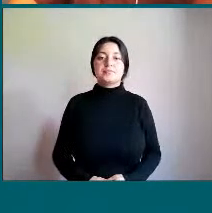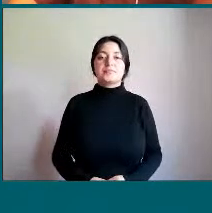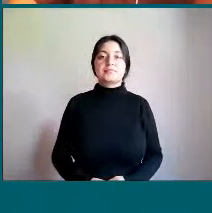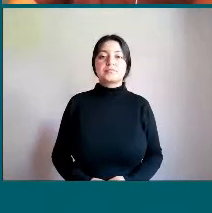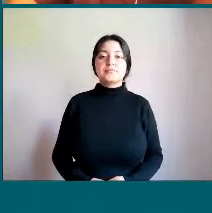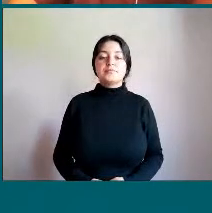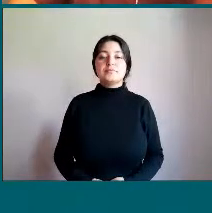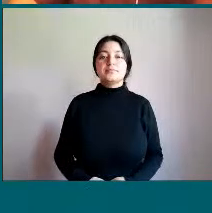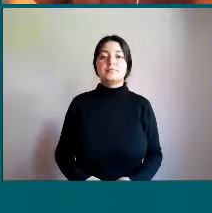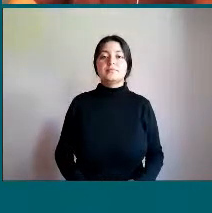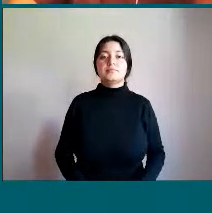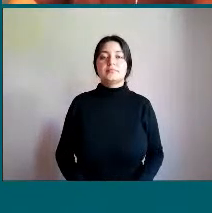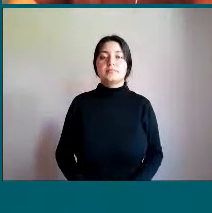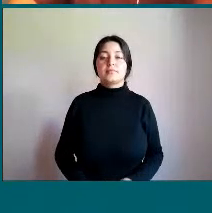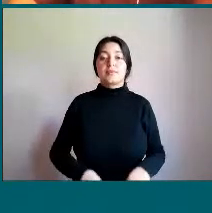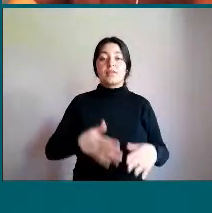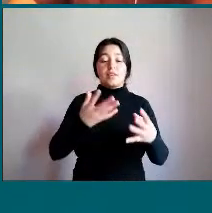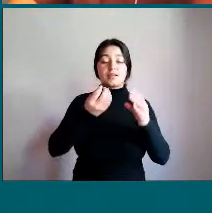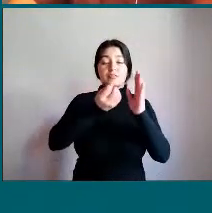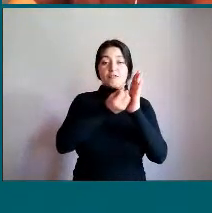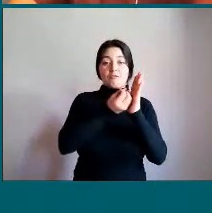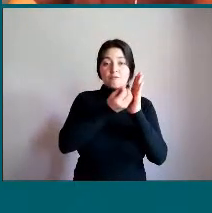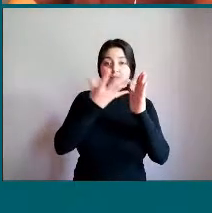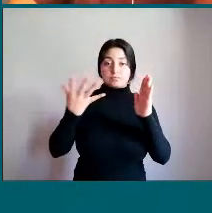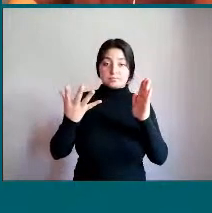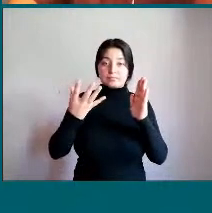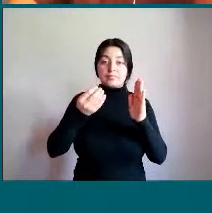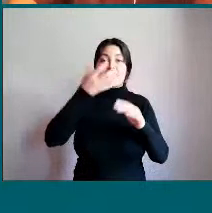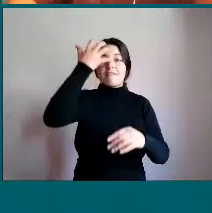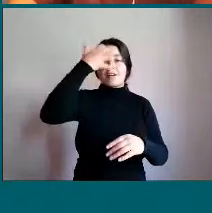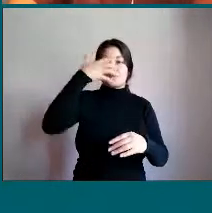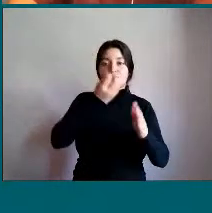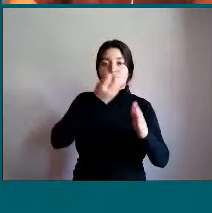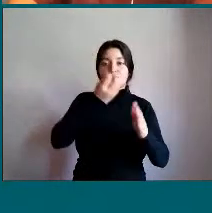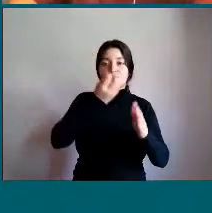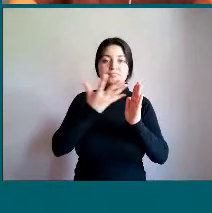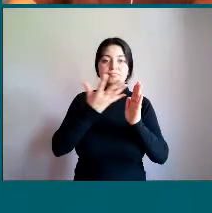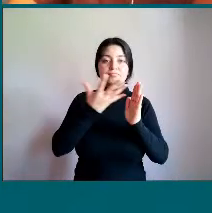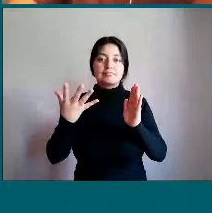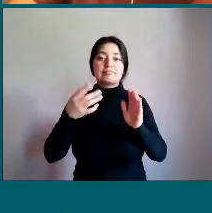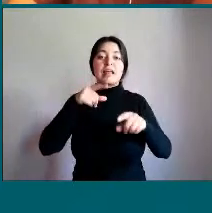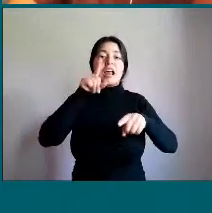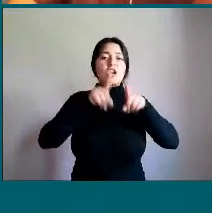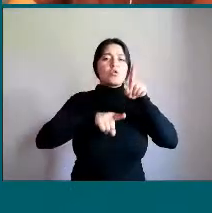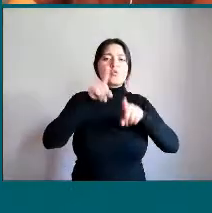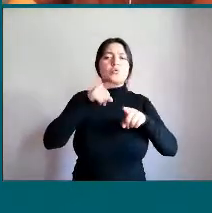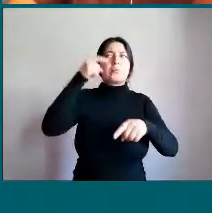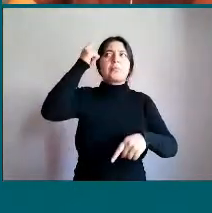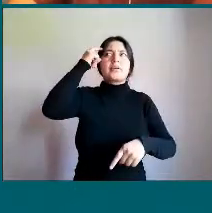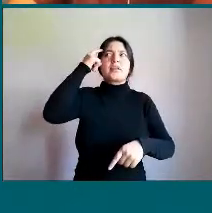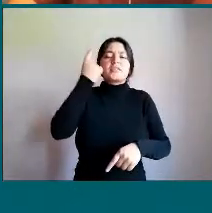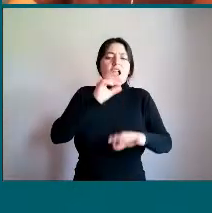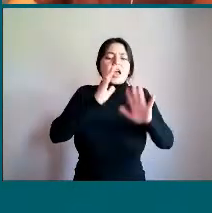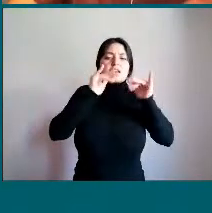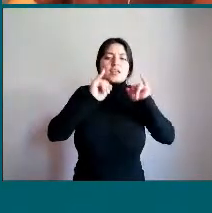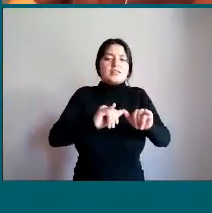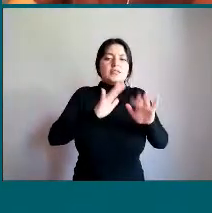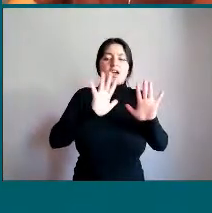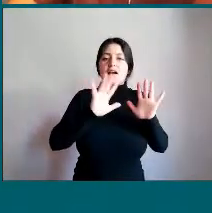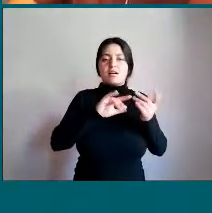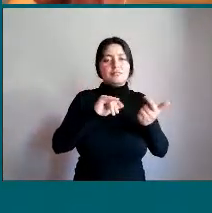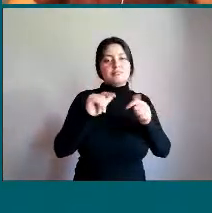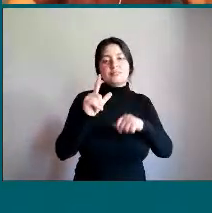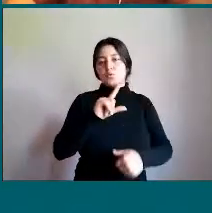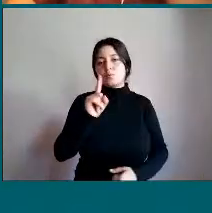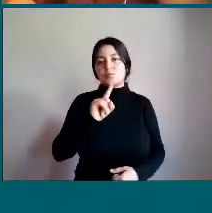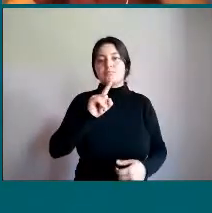porque terminemos en evaluación cuantitativa. Correcto. ¿Vale? Luego, por ejemplo, para los registros anecdóticos tenemos herramientas de